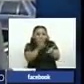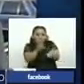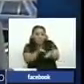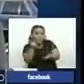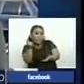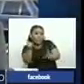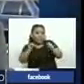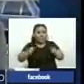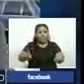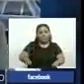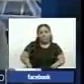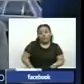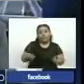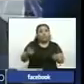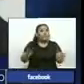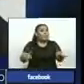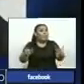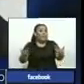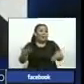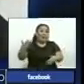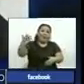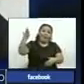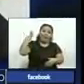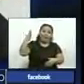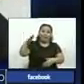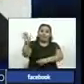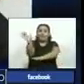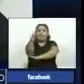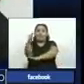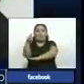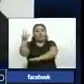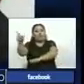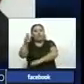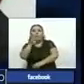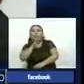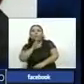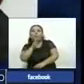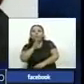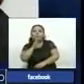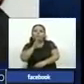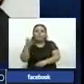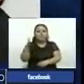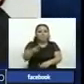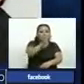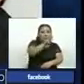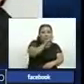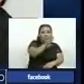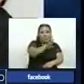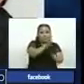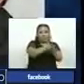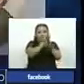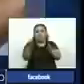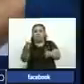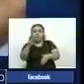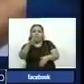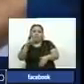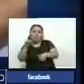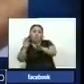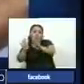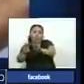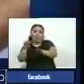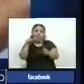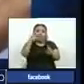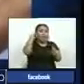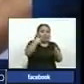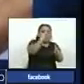Según la Fiscalía, cuando fue embajador de El Salvador en Honduras, esto fue entre el año 2005 y 2009. Ochoa